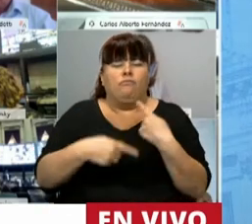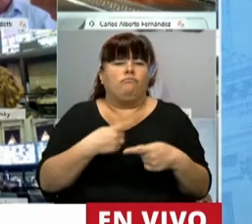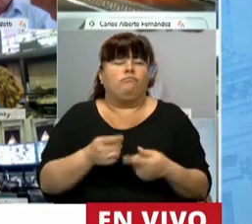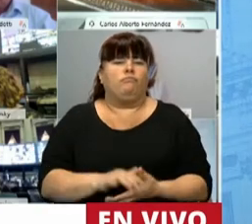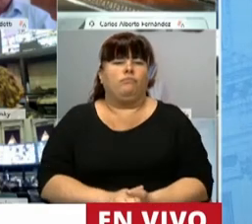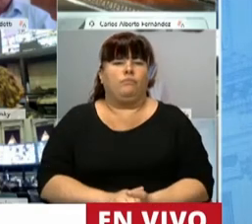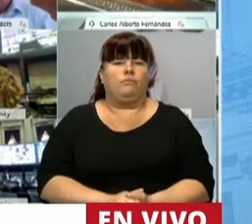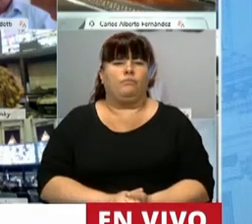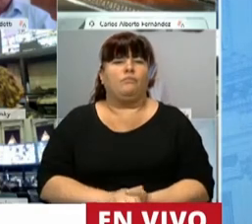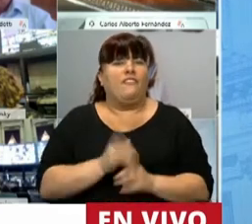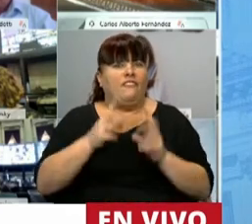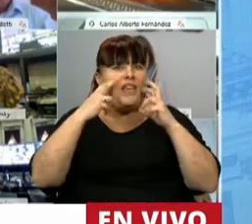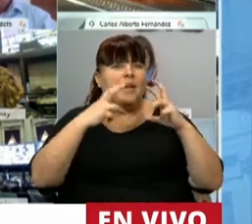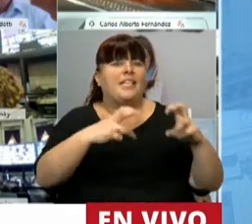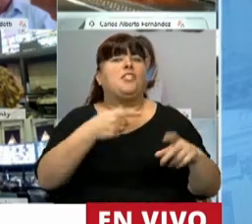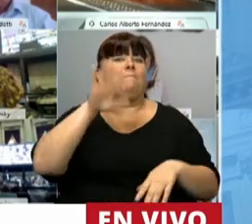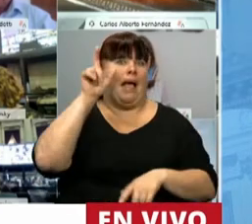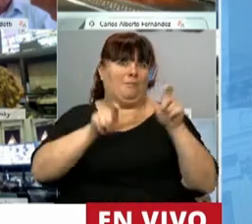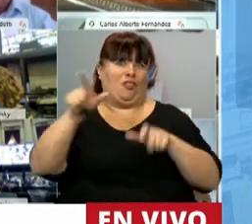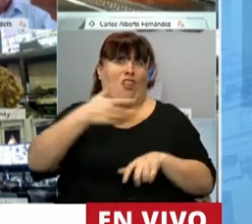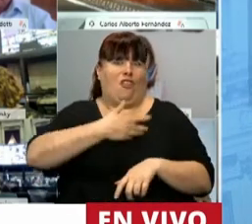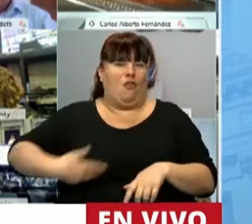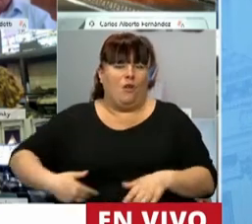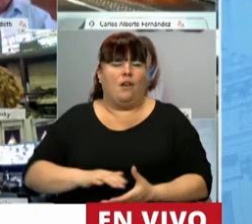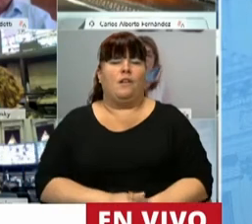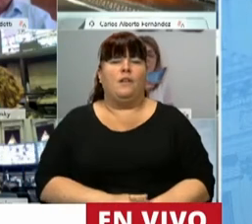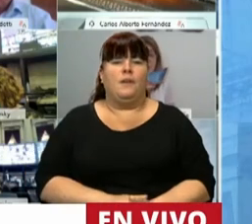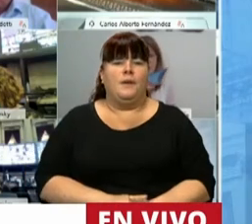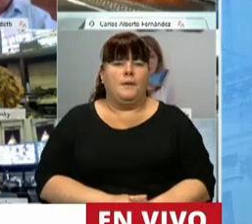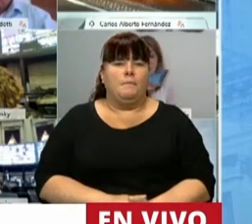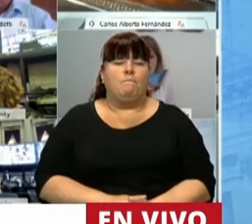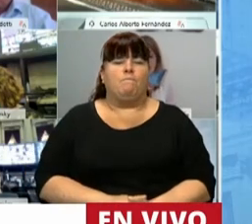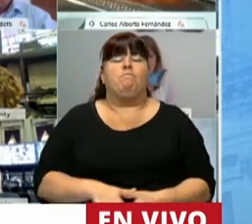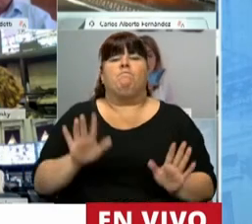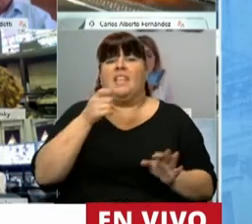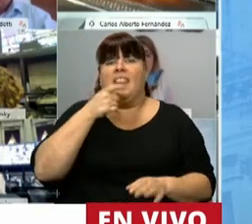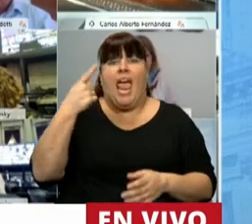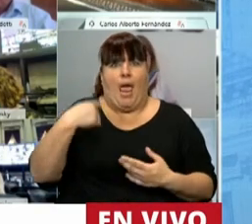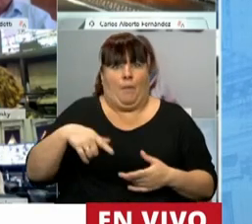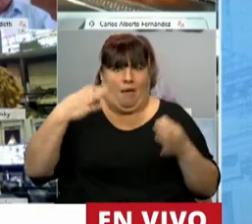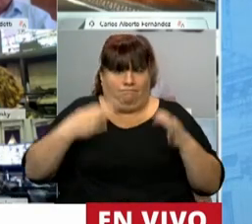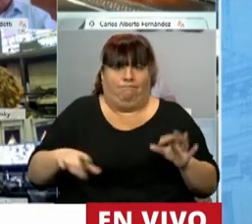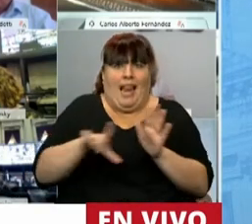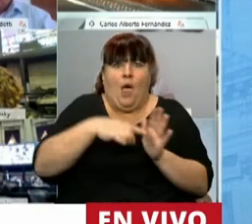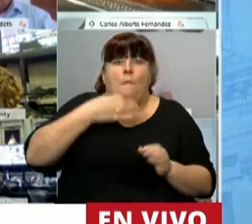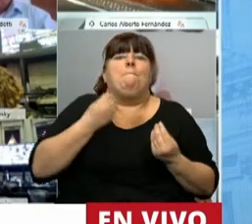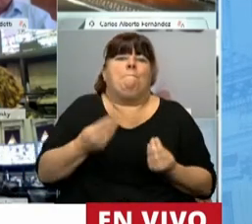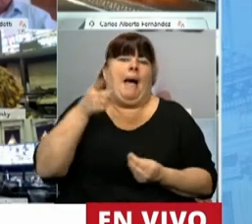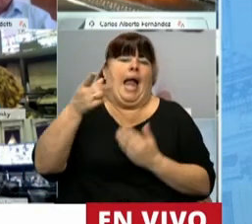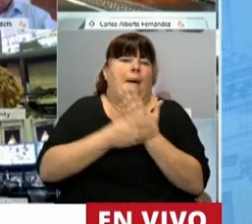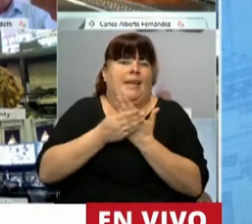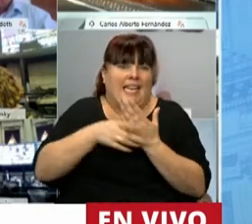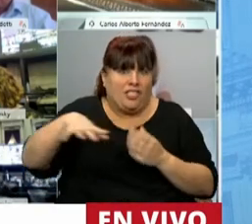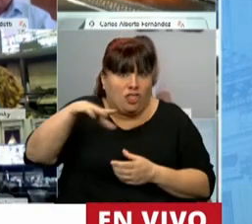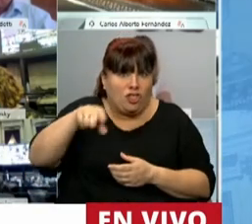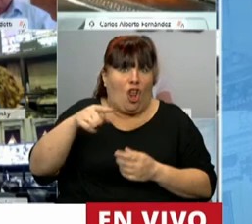siendo investigadas, sobre todo los funcionarios, y que, en todo caso, si hay razones muy legítimas para hacerlo, sea el ministro del